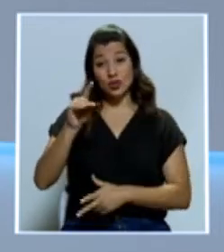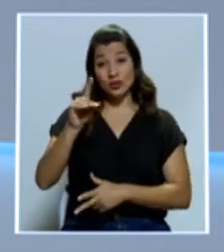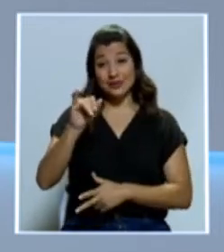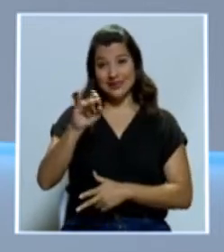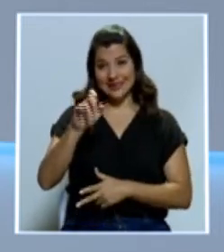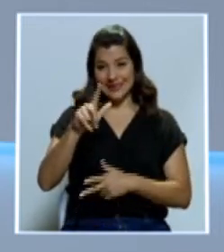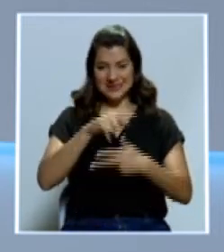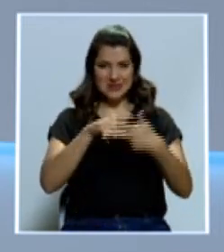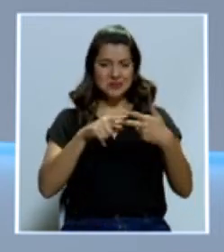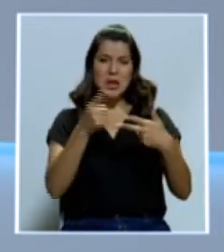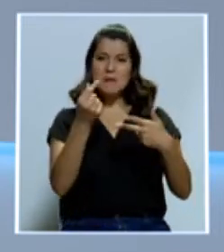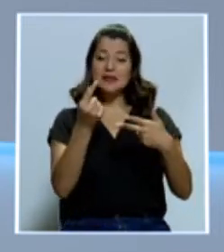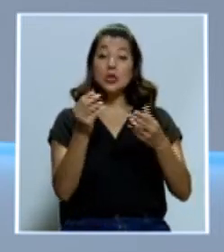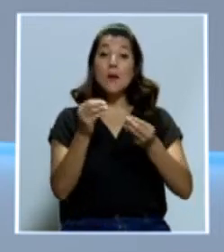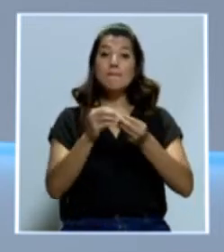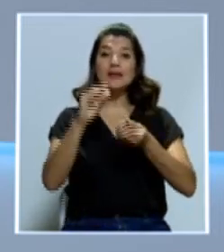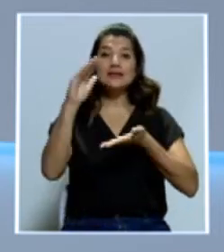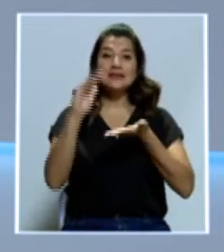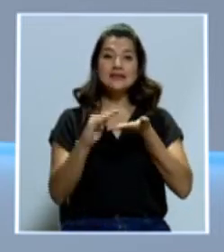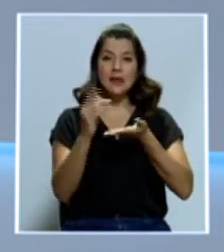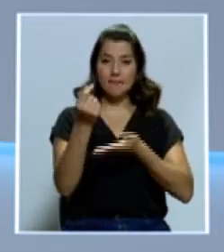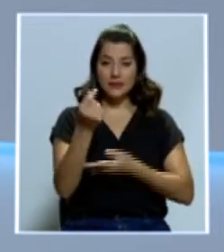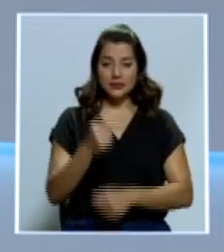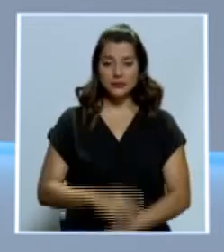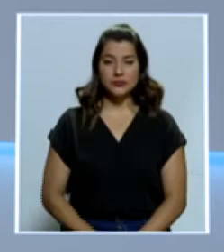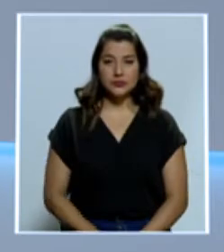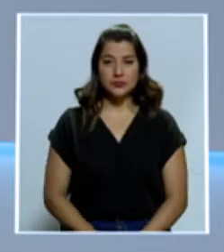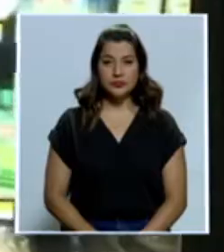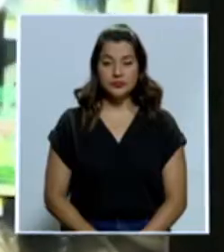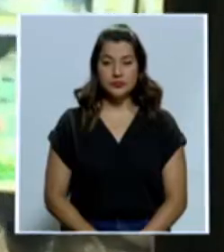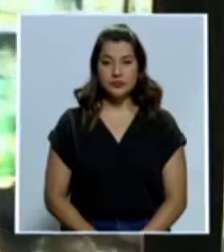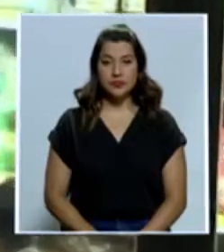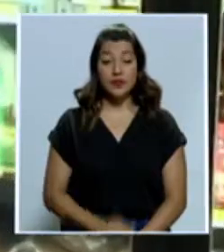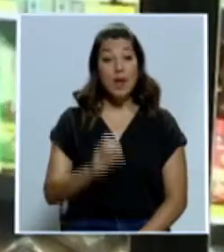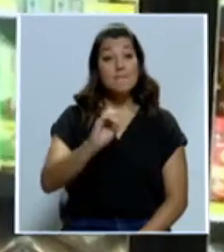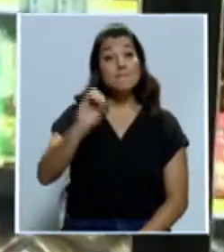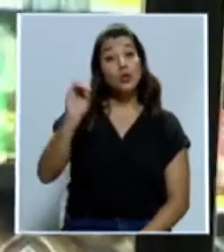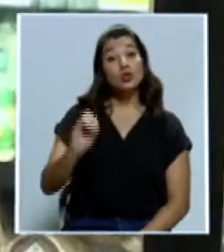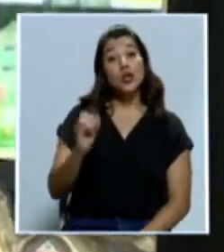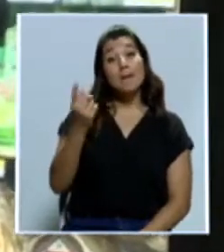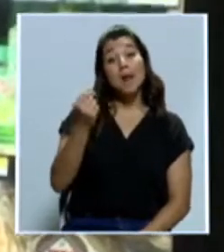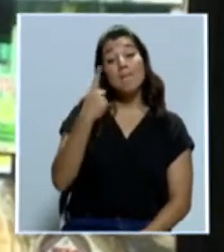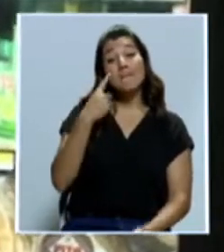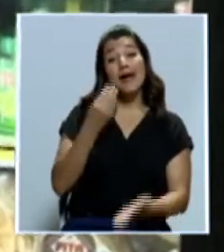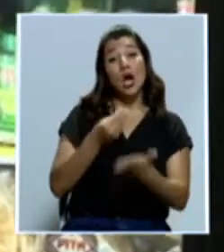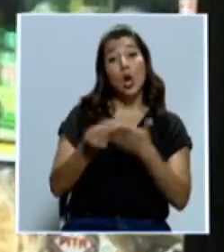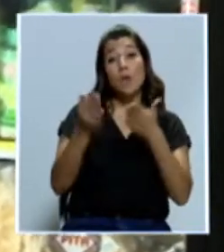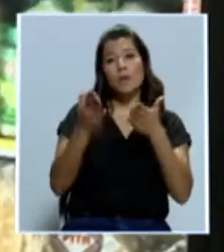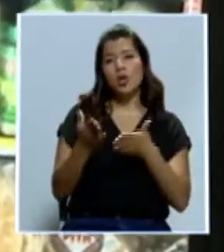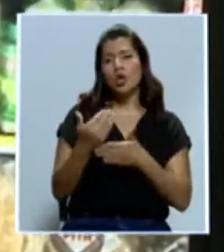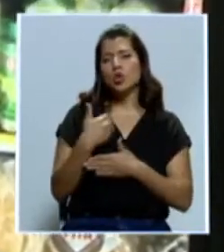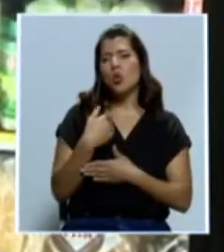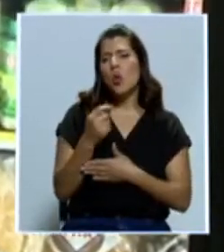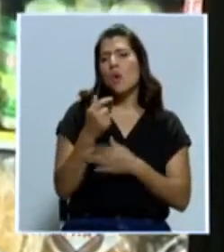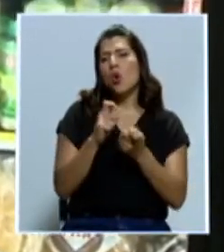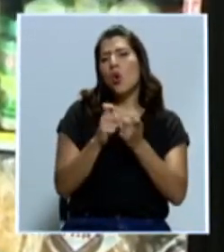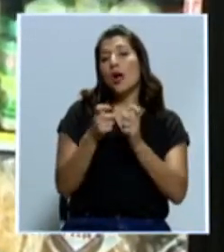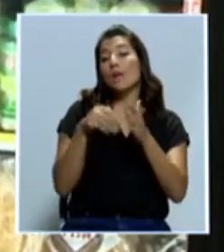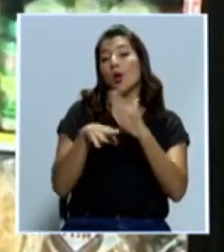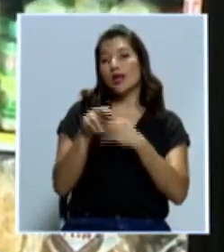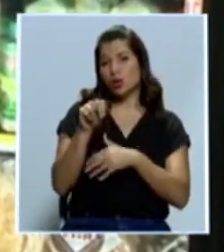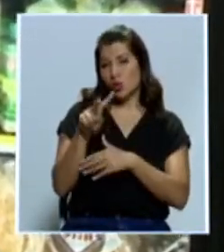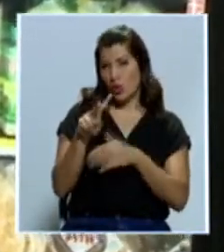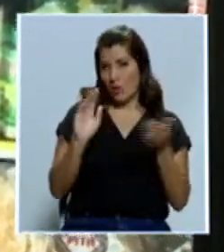bienes y servicios que más bajaron de precio. El índice de precios al consumidor no tuvo variación durante noviembre